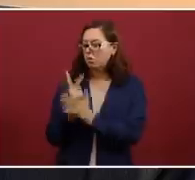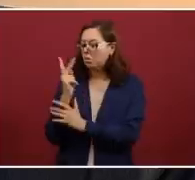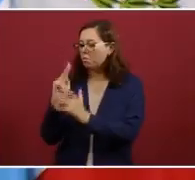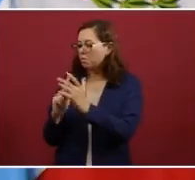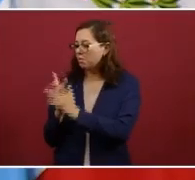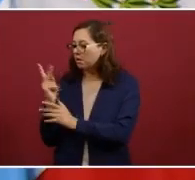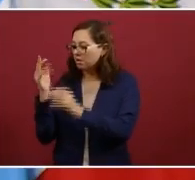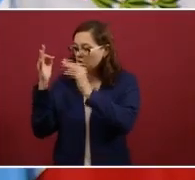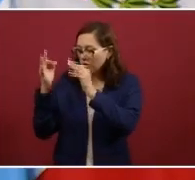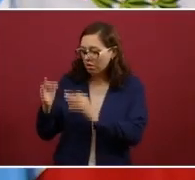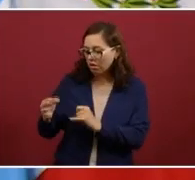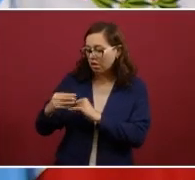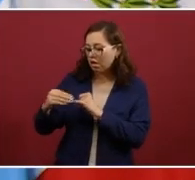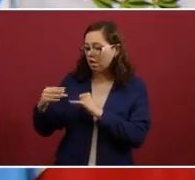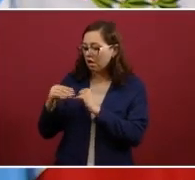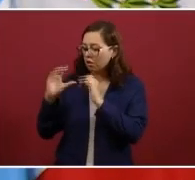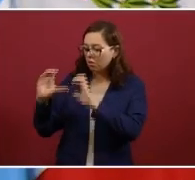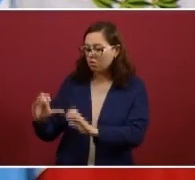desarrollo